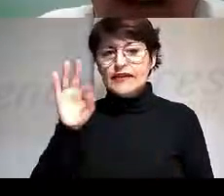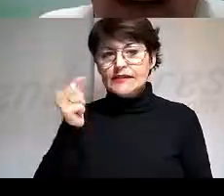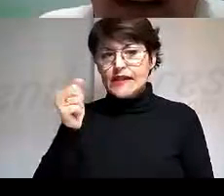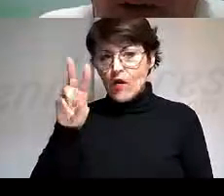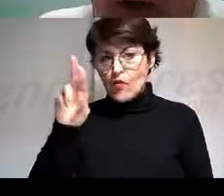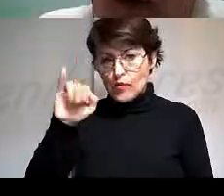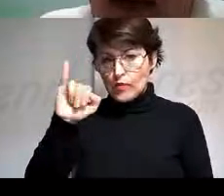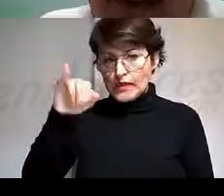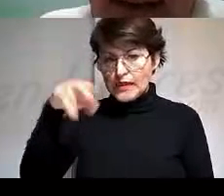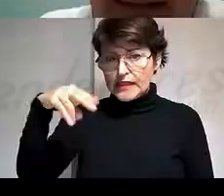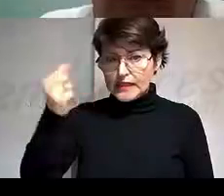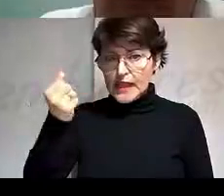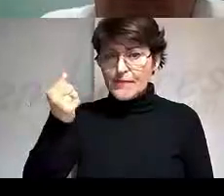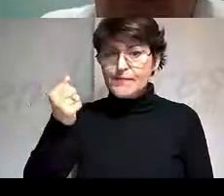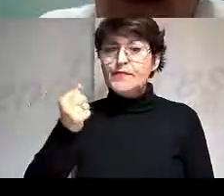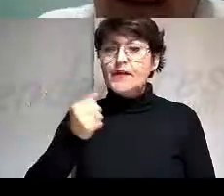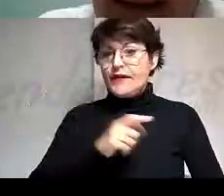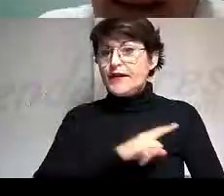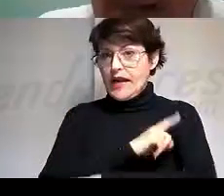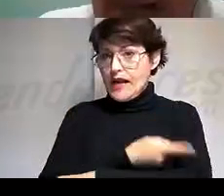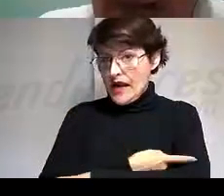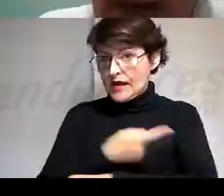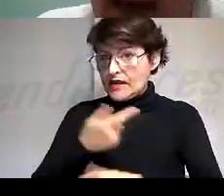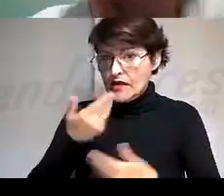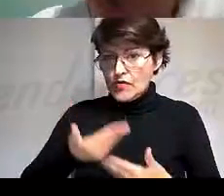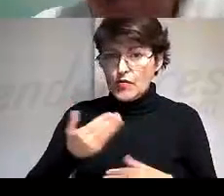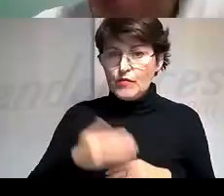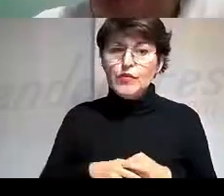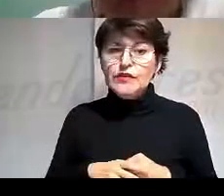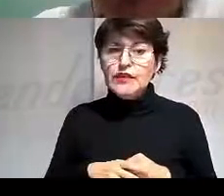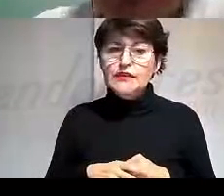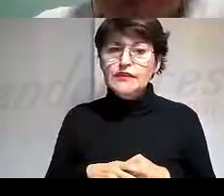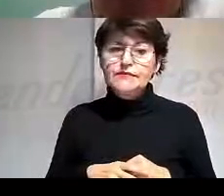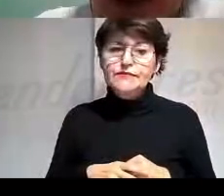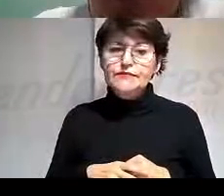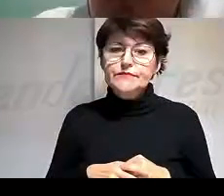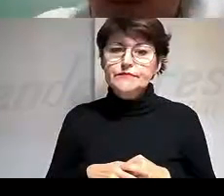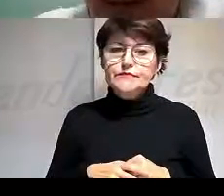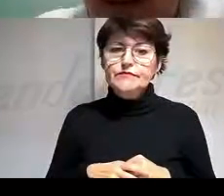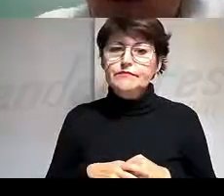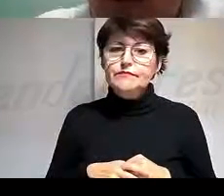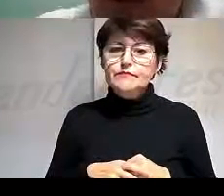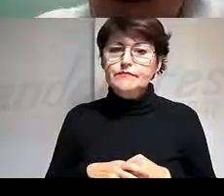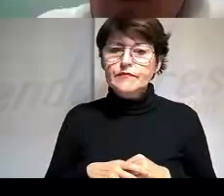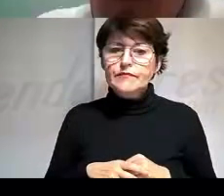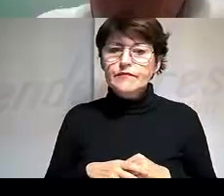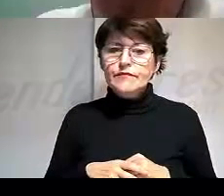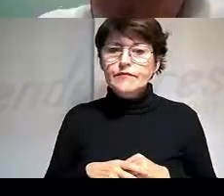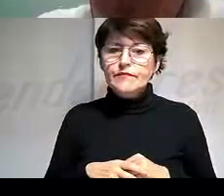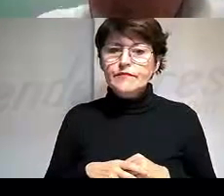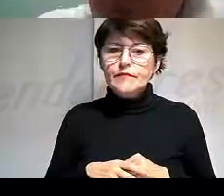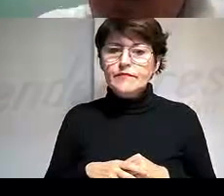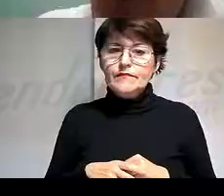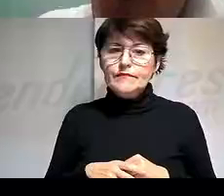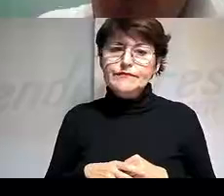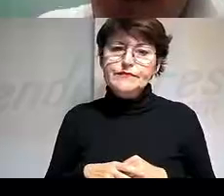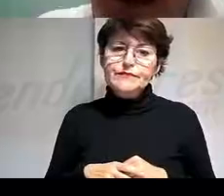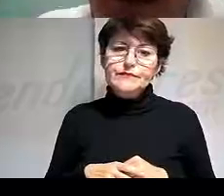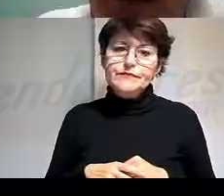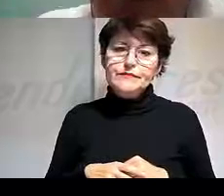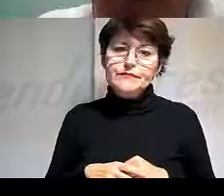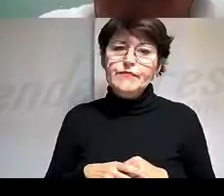decíamos, en LR-GO durante el ejercicio, es un precursor del ácido gamma-aminobutírico, por lo tanto es